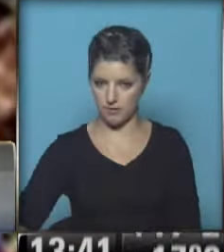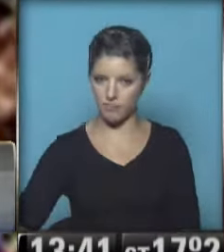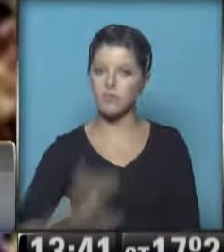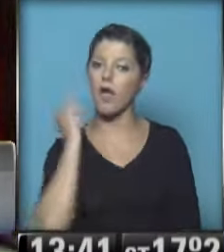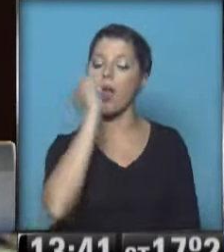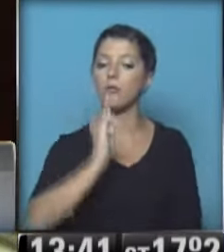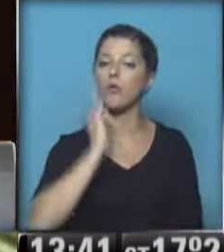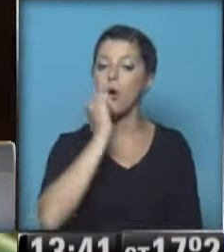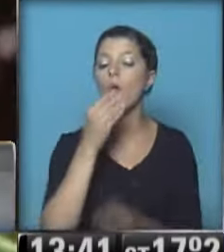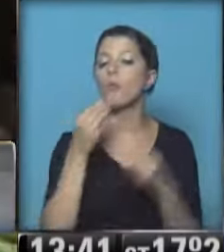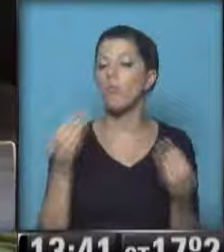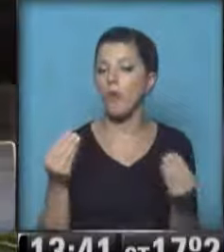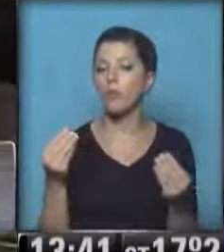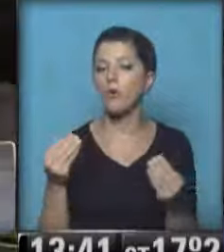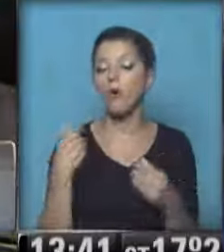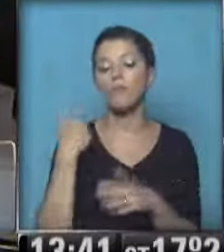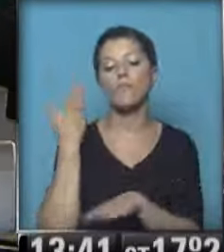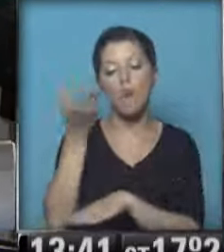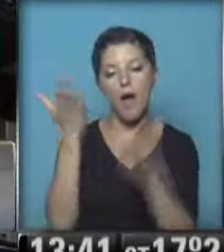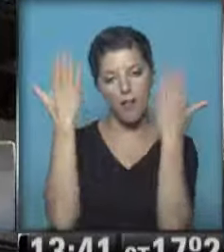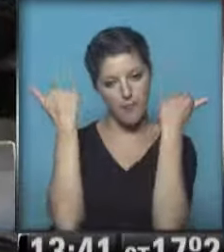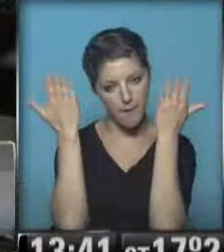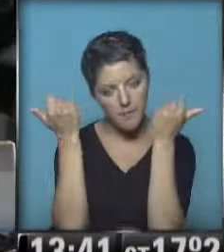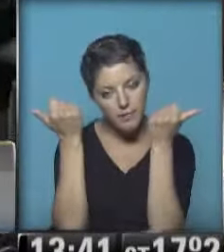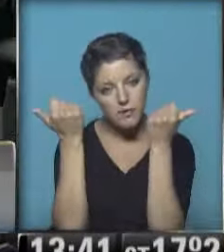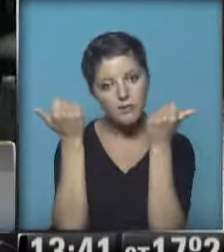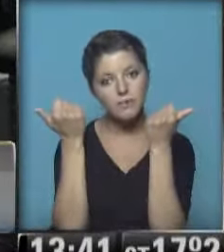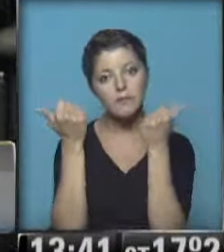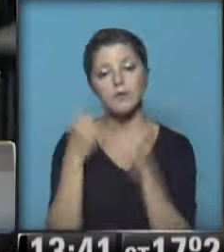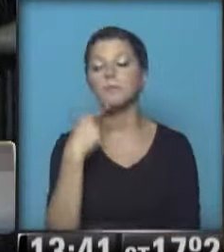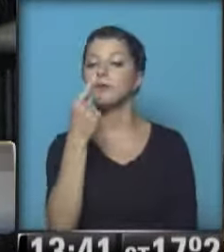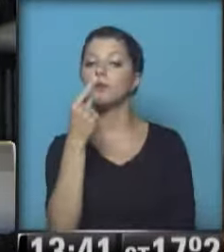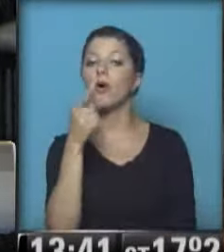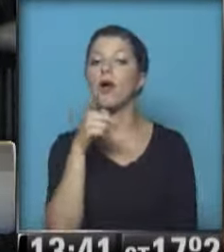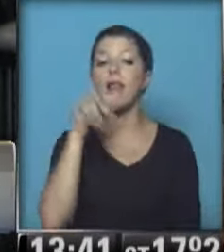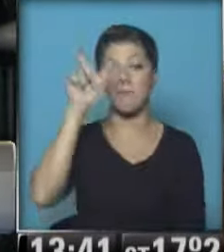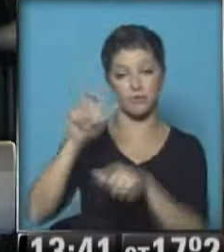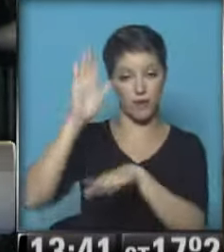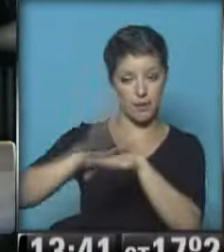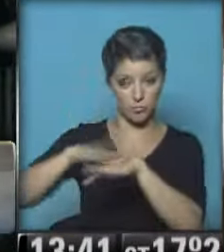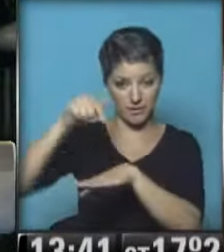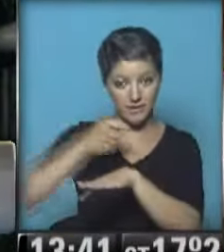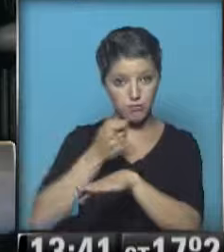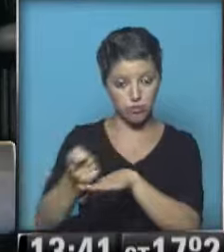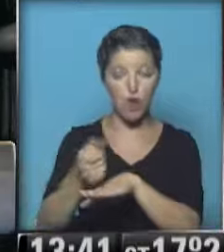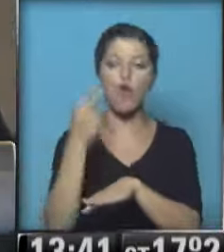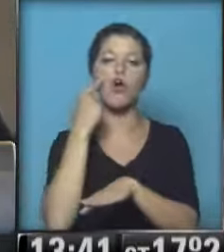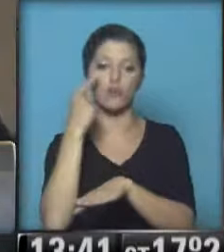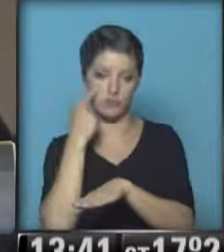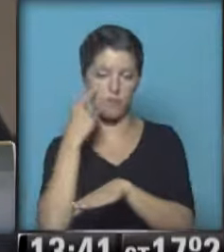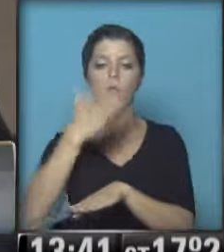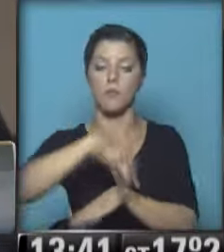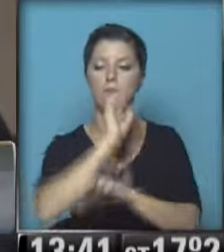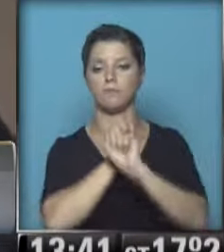Maduro cuando en la despedida de Serra dijo: los autores materiales están identificados y los